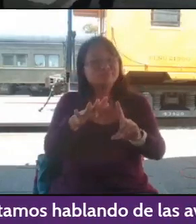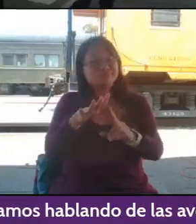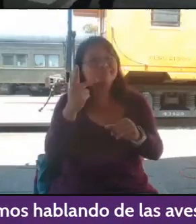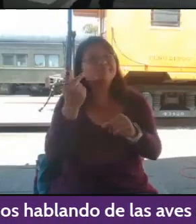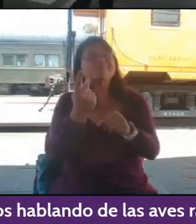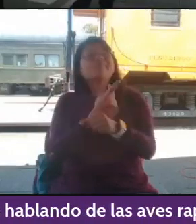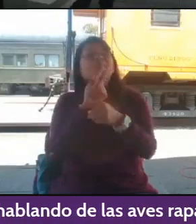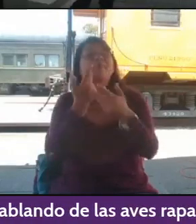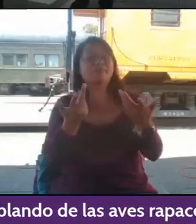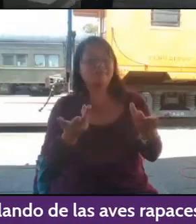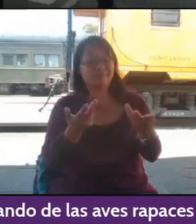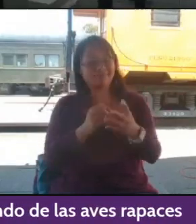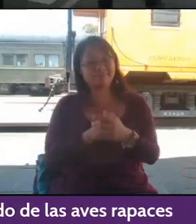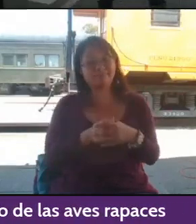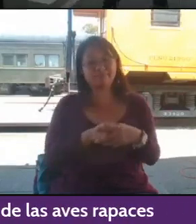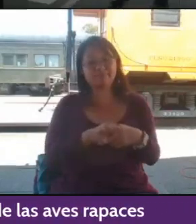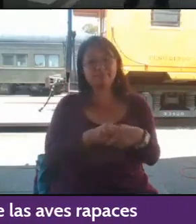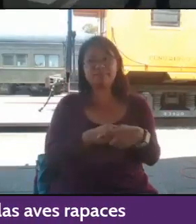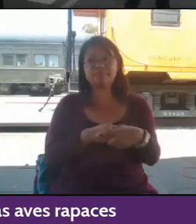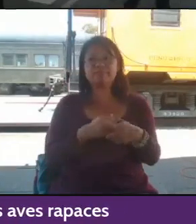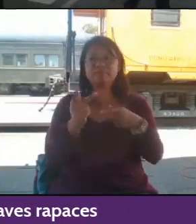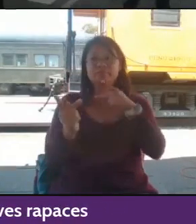¿Alguna pregunta? Cuéntame.